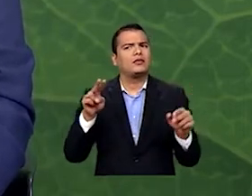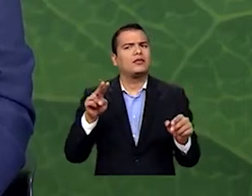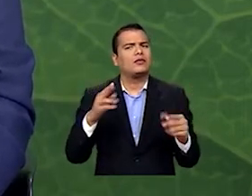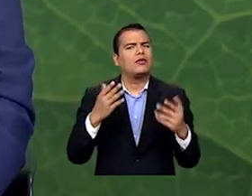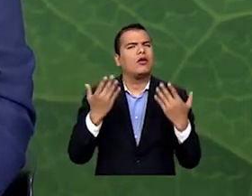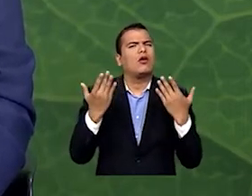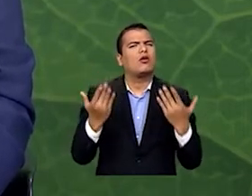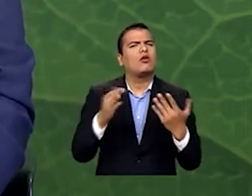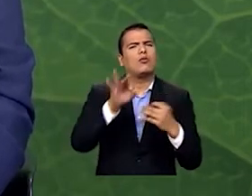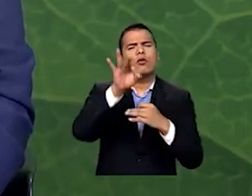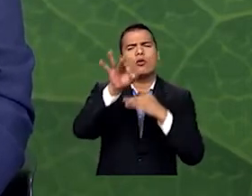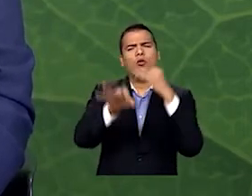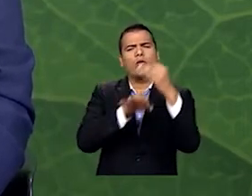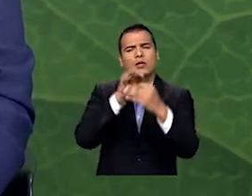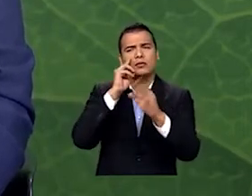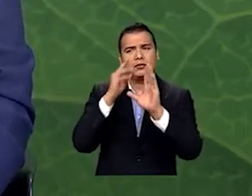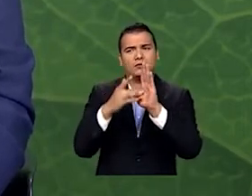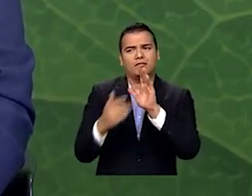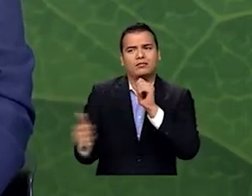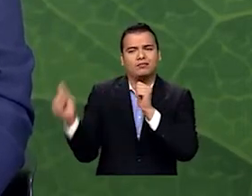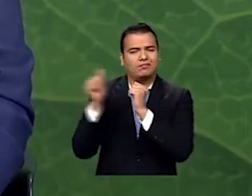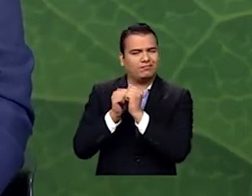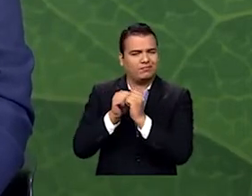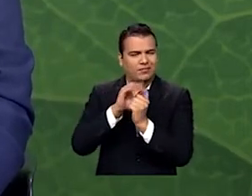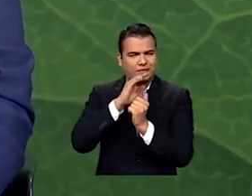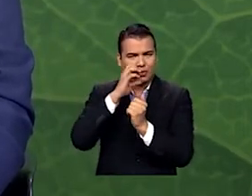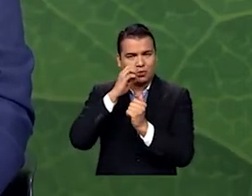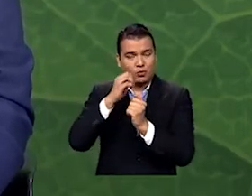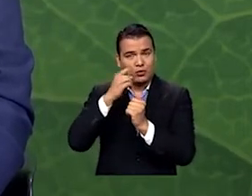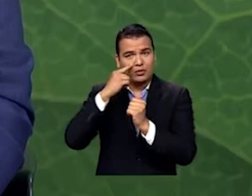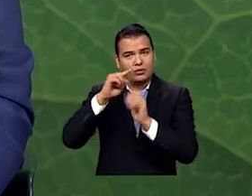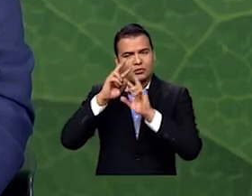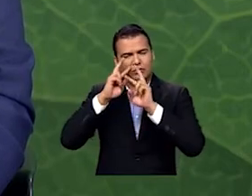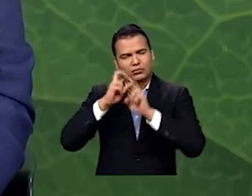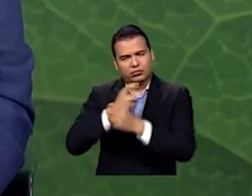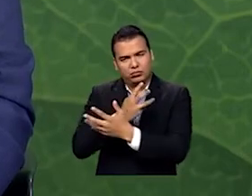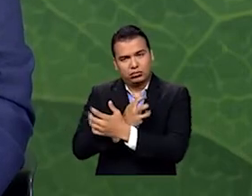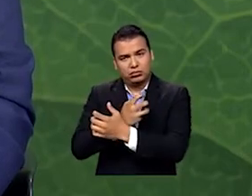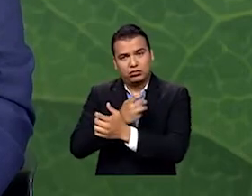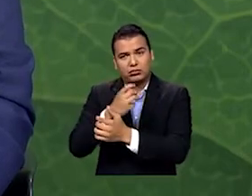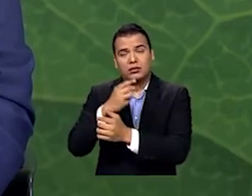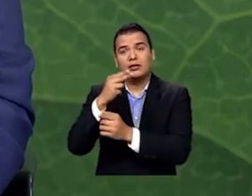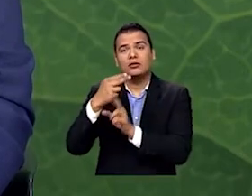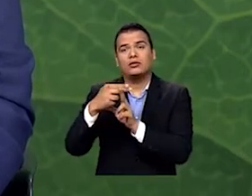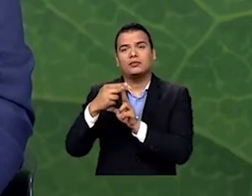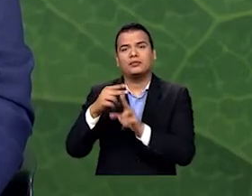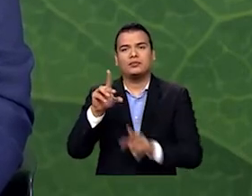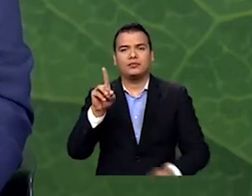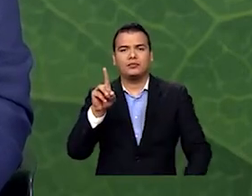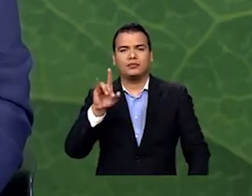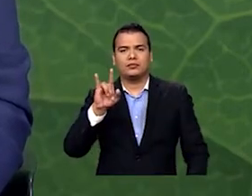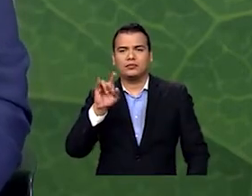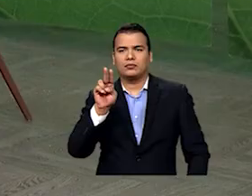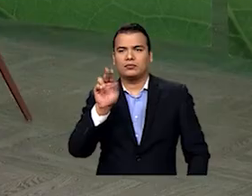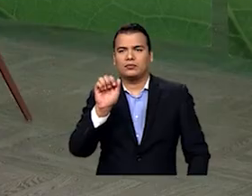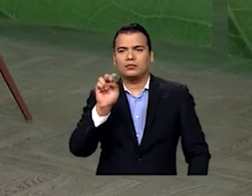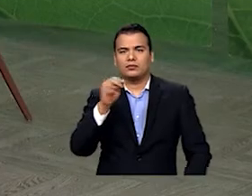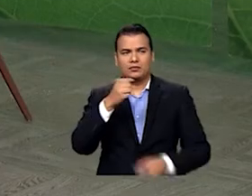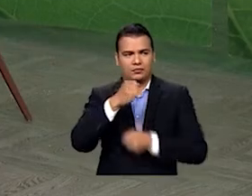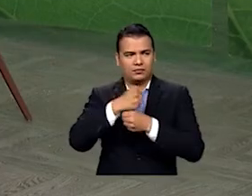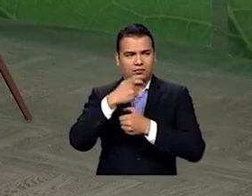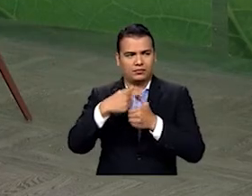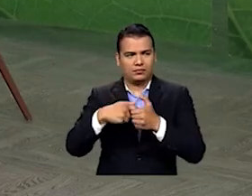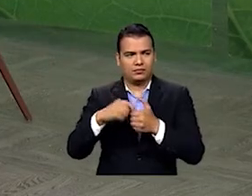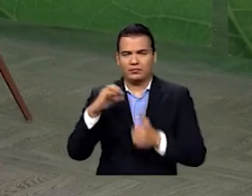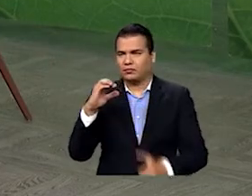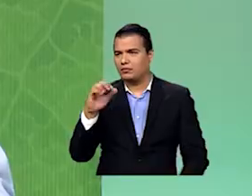su conservación. Para ello tenemos en estudio al biólogo Dubán García de la Dirección de Gestión Ambiental de la CBC. Biólogo, buenas noches, qué